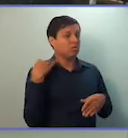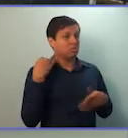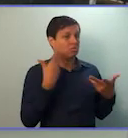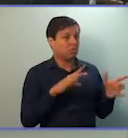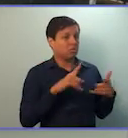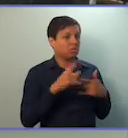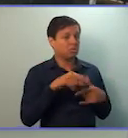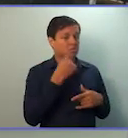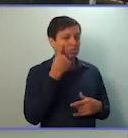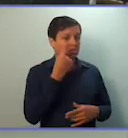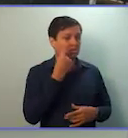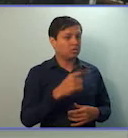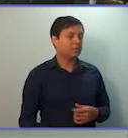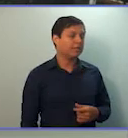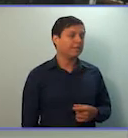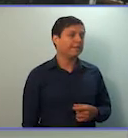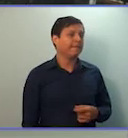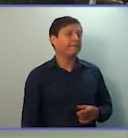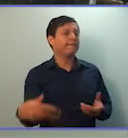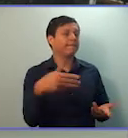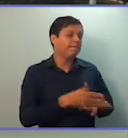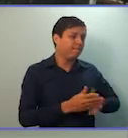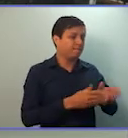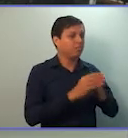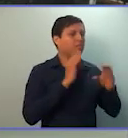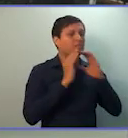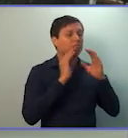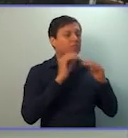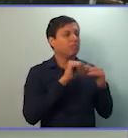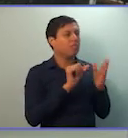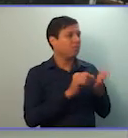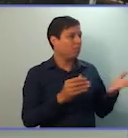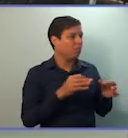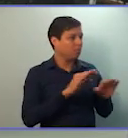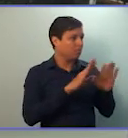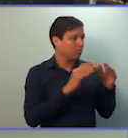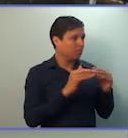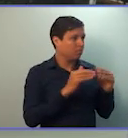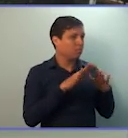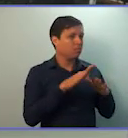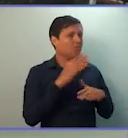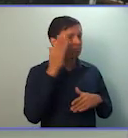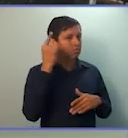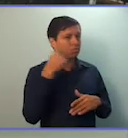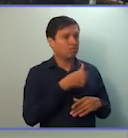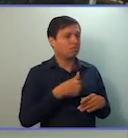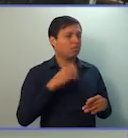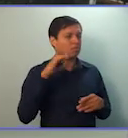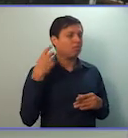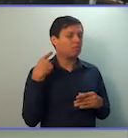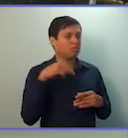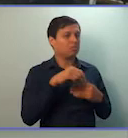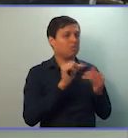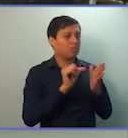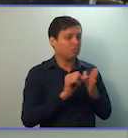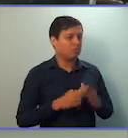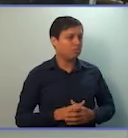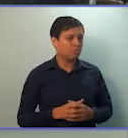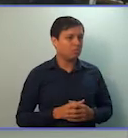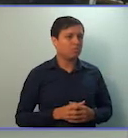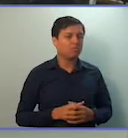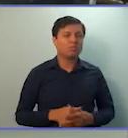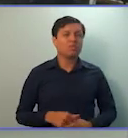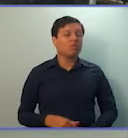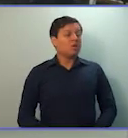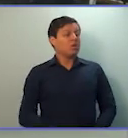allá de esa cobertura que vamos a tener como medio legislativo y por supuesto gracias a la presidencia y la junta directiva de esa nación leales